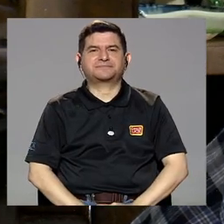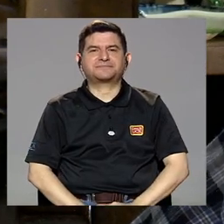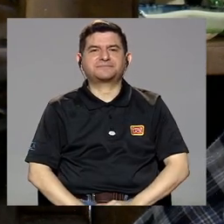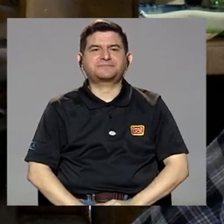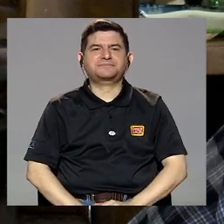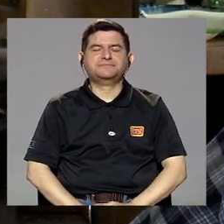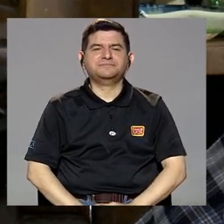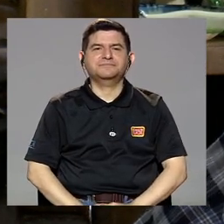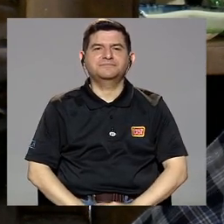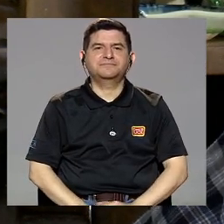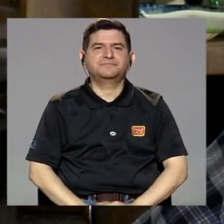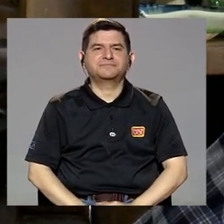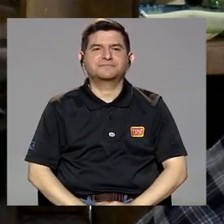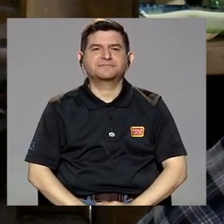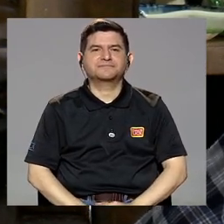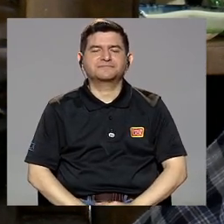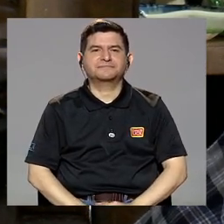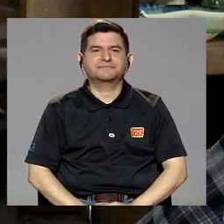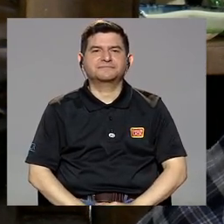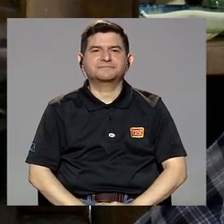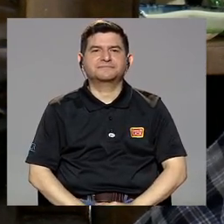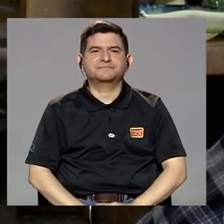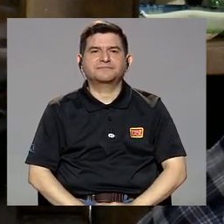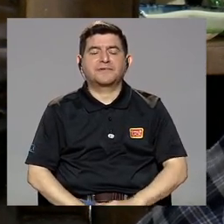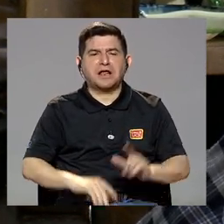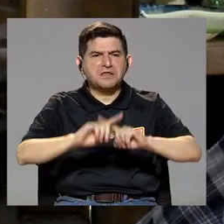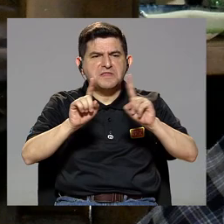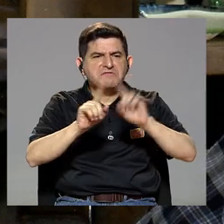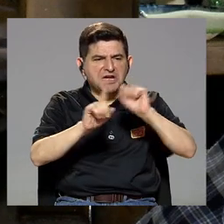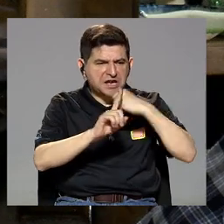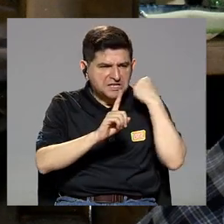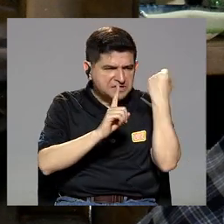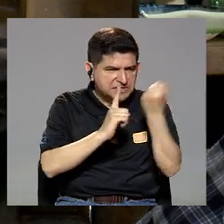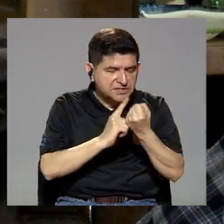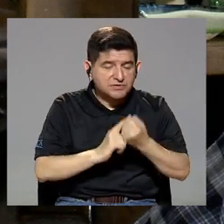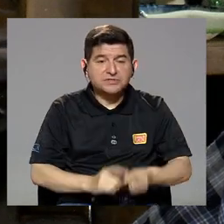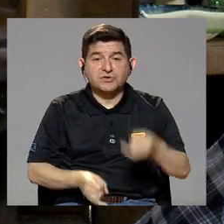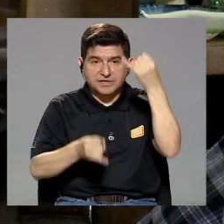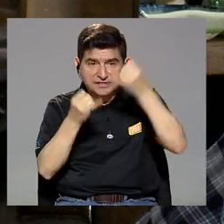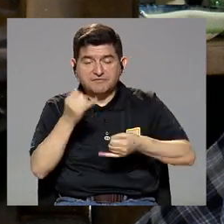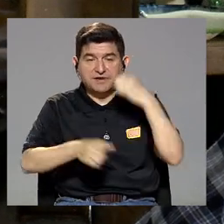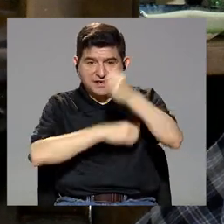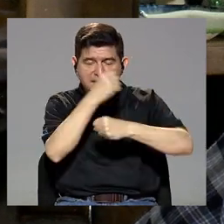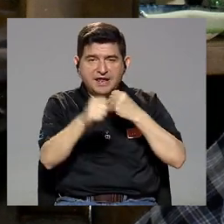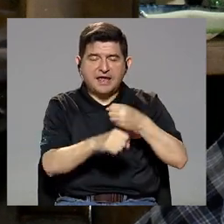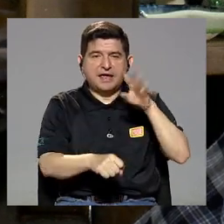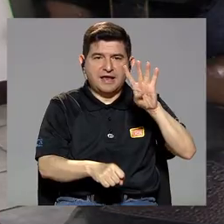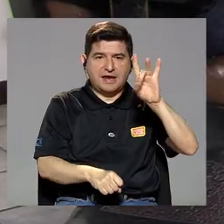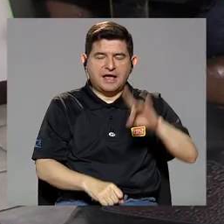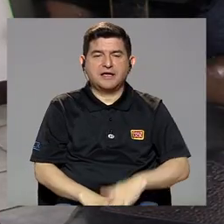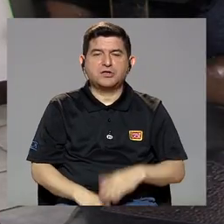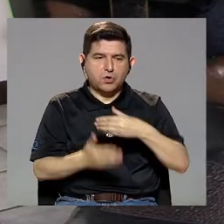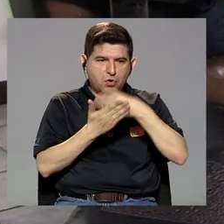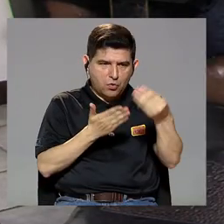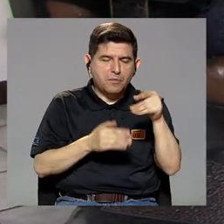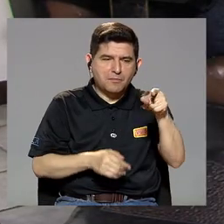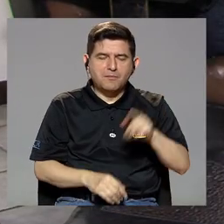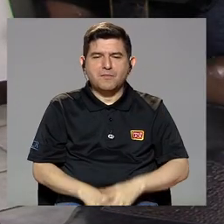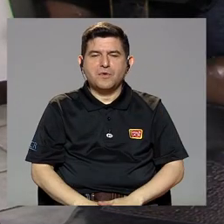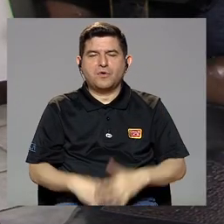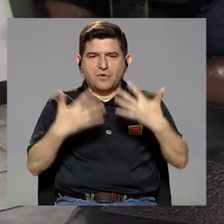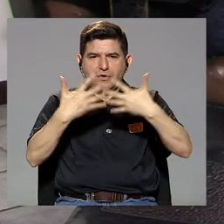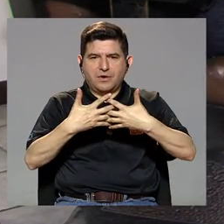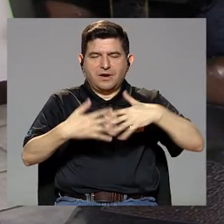y tuvo una serie de detalles pero al fin el año 48 compró la radio que se